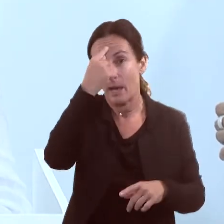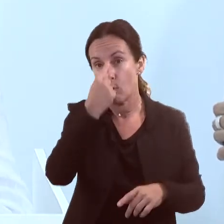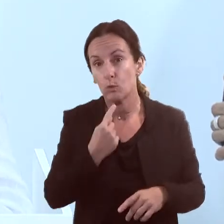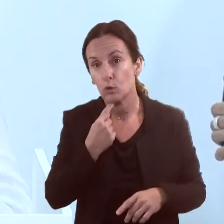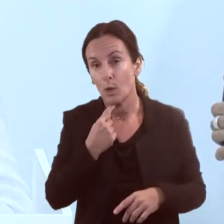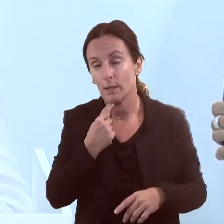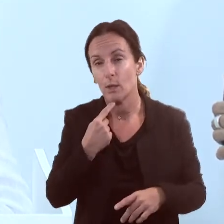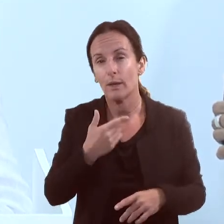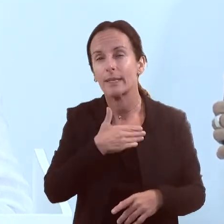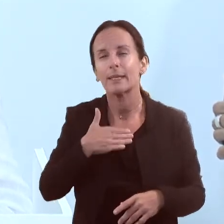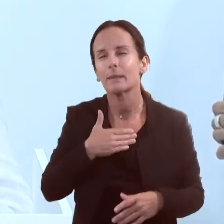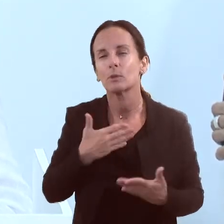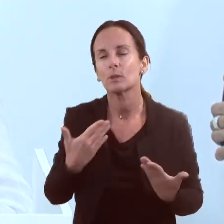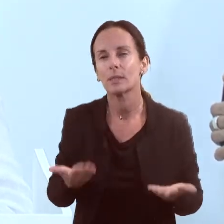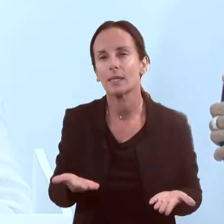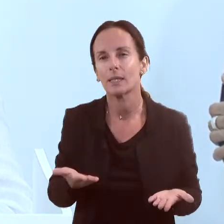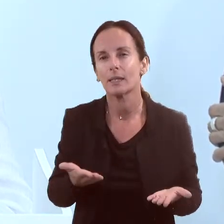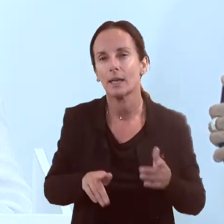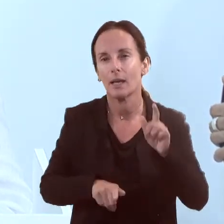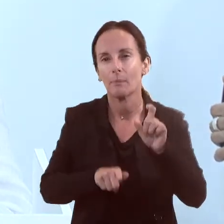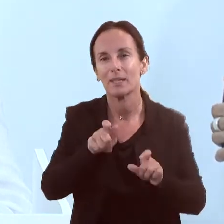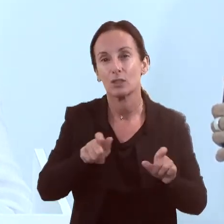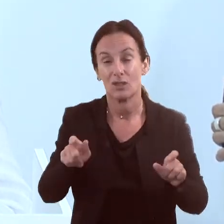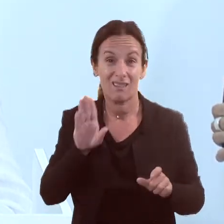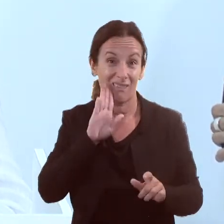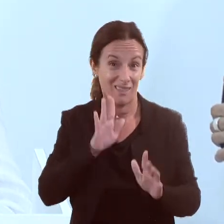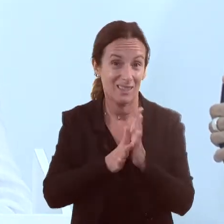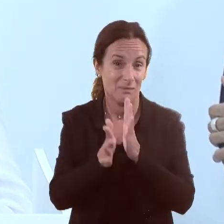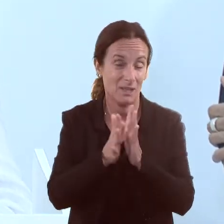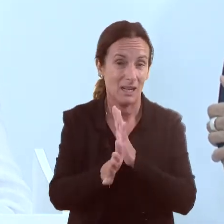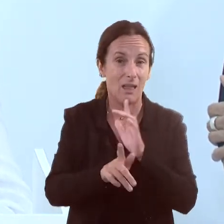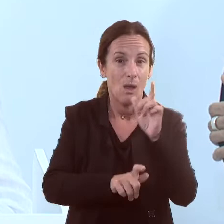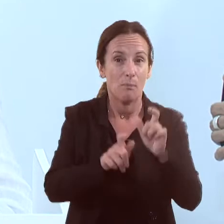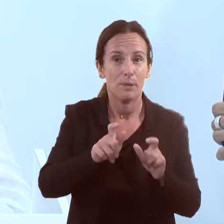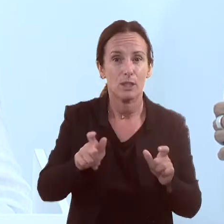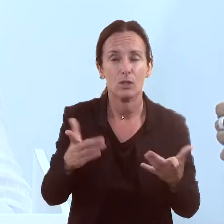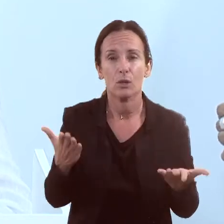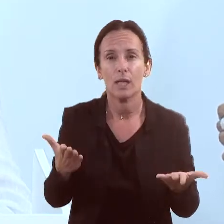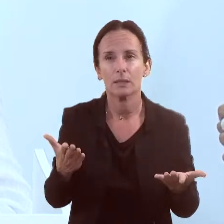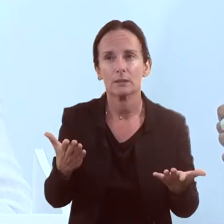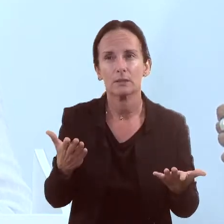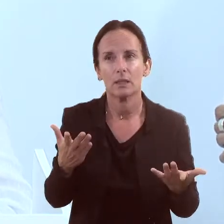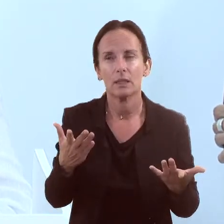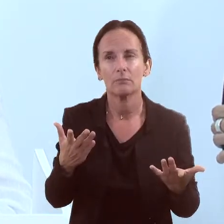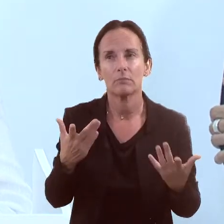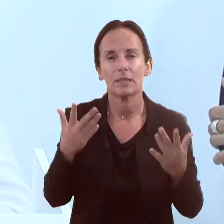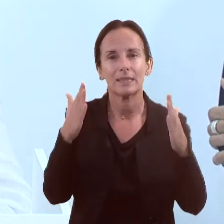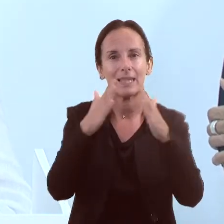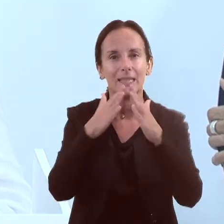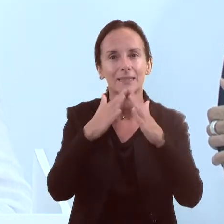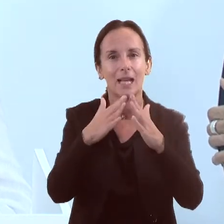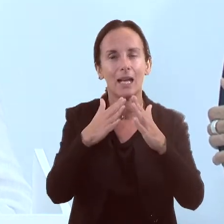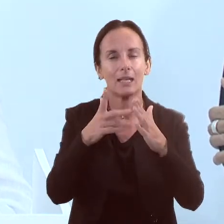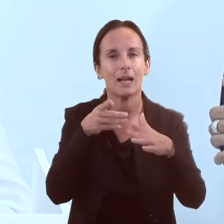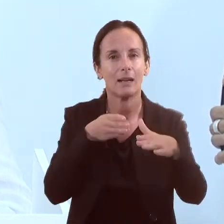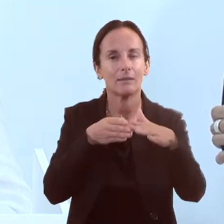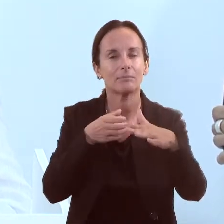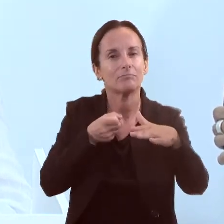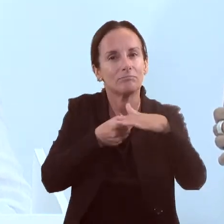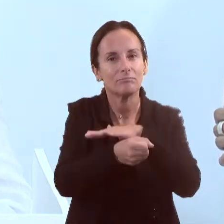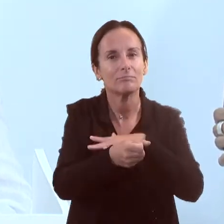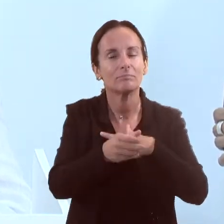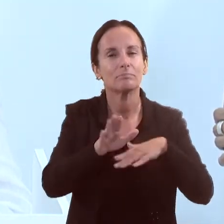lo que queremos es que las personas accedan, como os comentaba antes, accedan a un alojamiento de manera autónoma. Y esto también, siendo